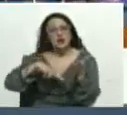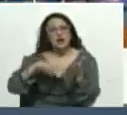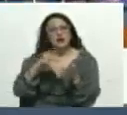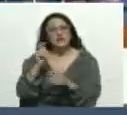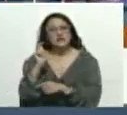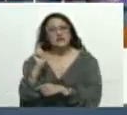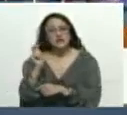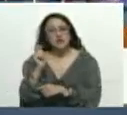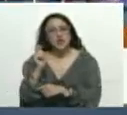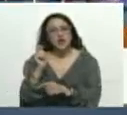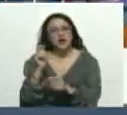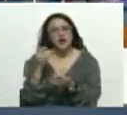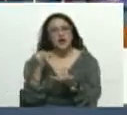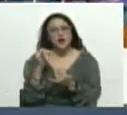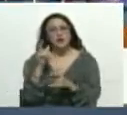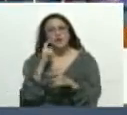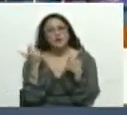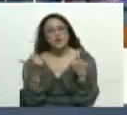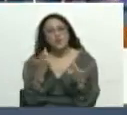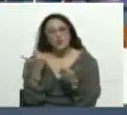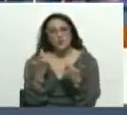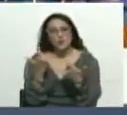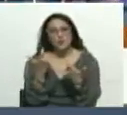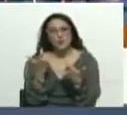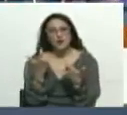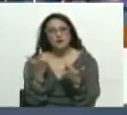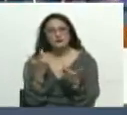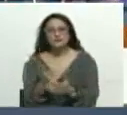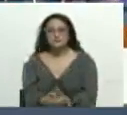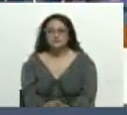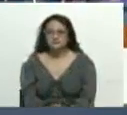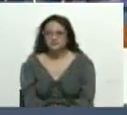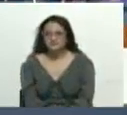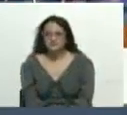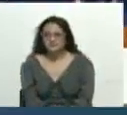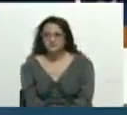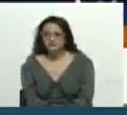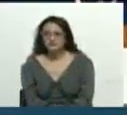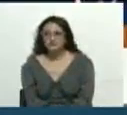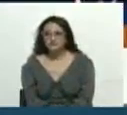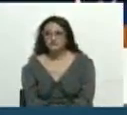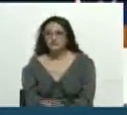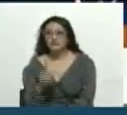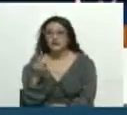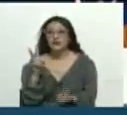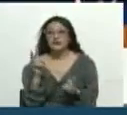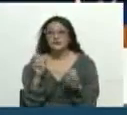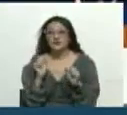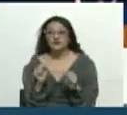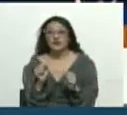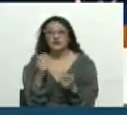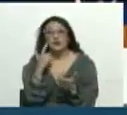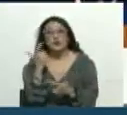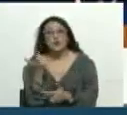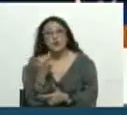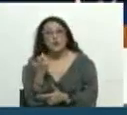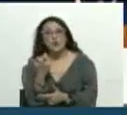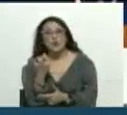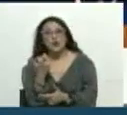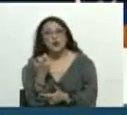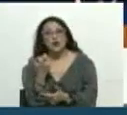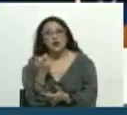teorías hay que buscar Pero bueno seguramente voy a hablar de eso porque es ha sido un un empecinado en que busquemos en el seno